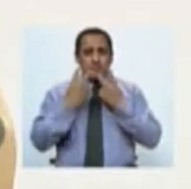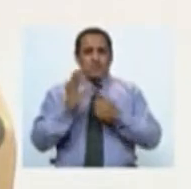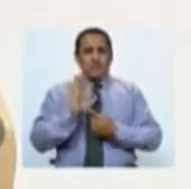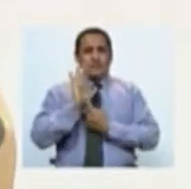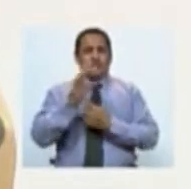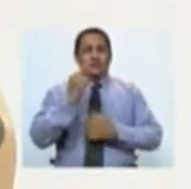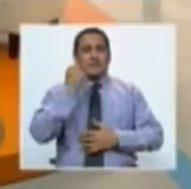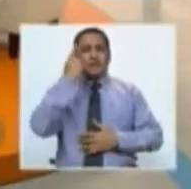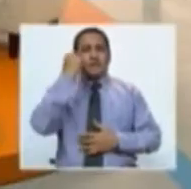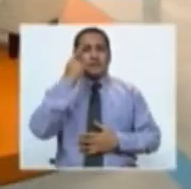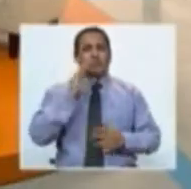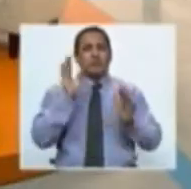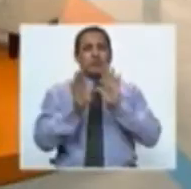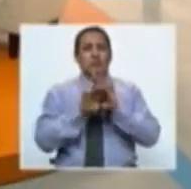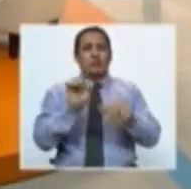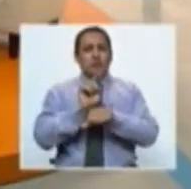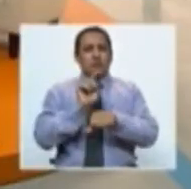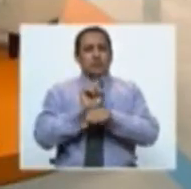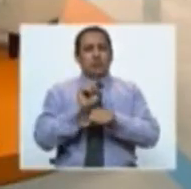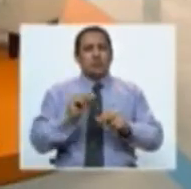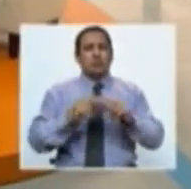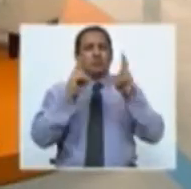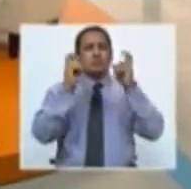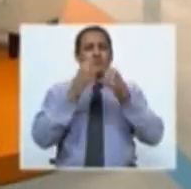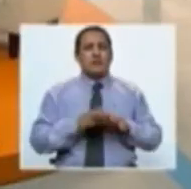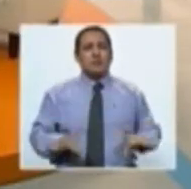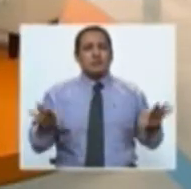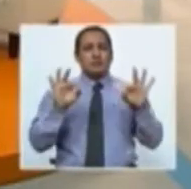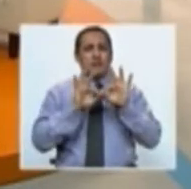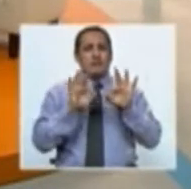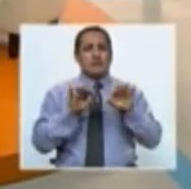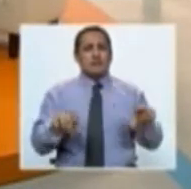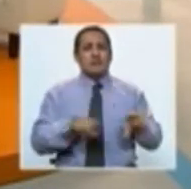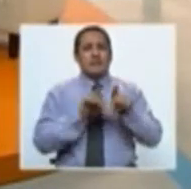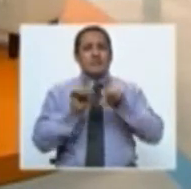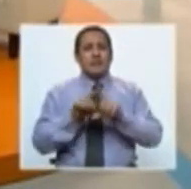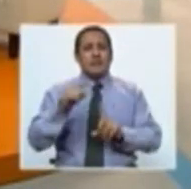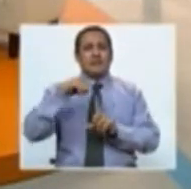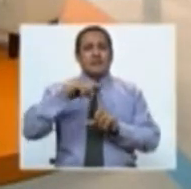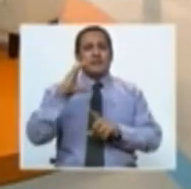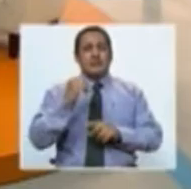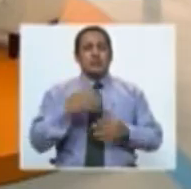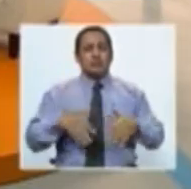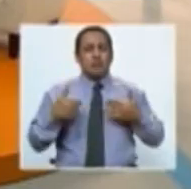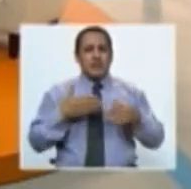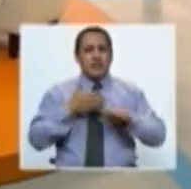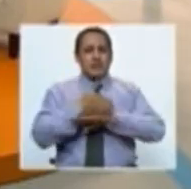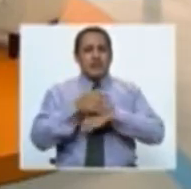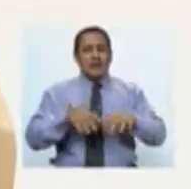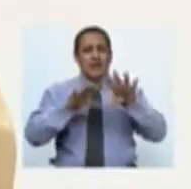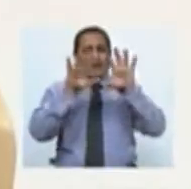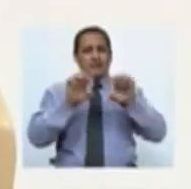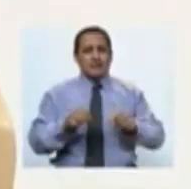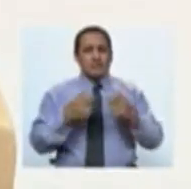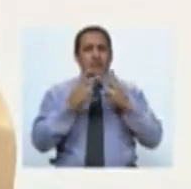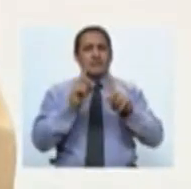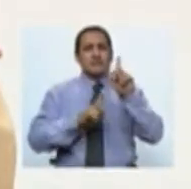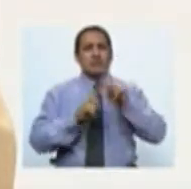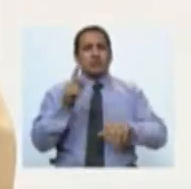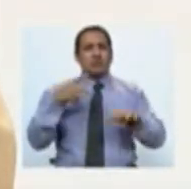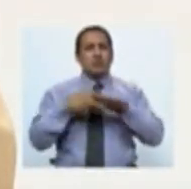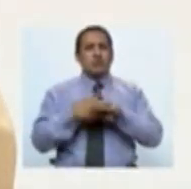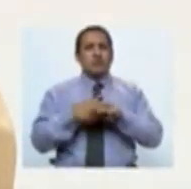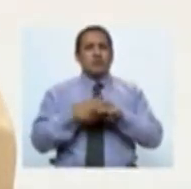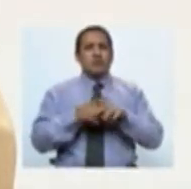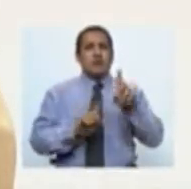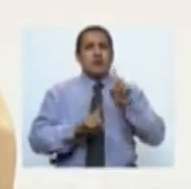previsto, entendiendo la educación como un tema fundamental, es que el tribunal puede entrar a evaluar si es que alguna